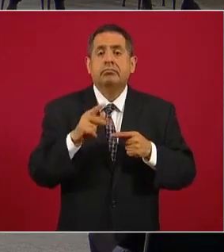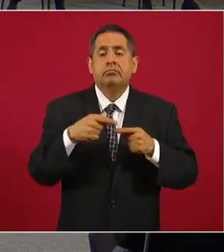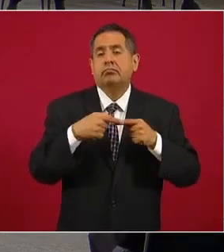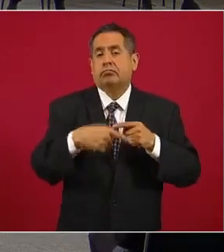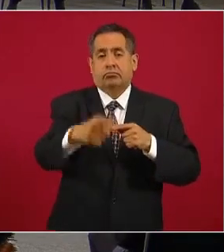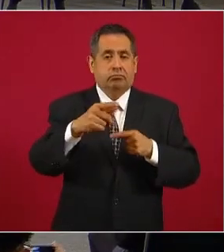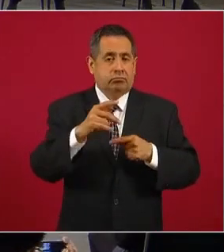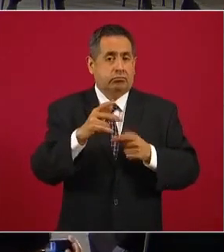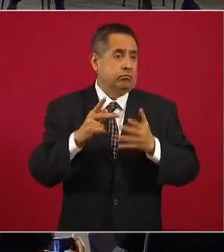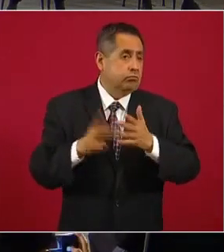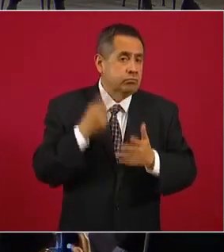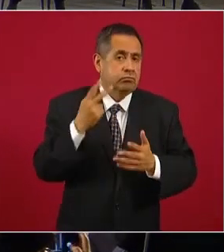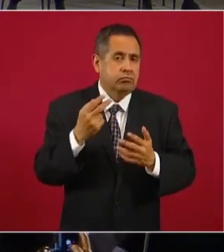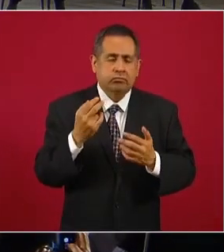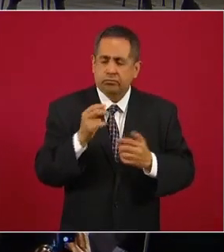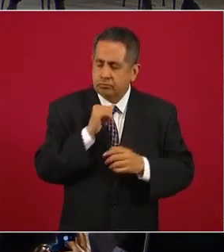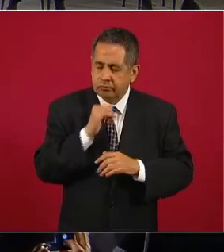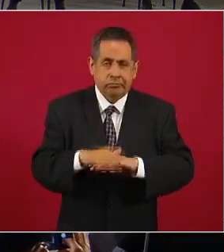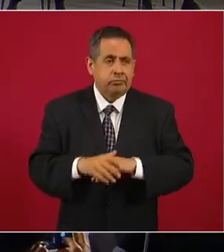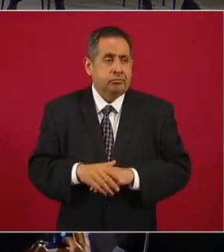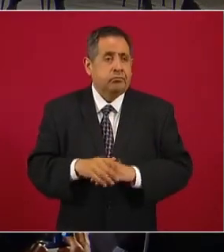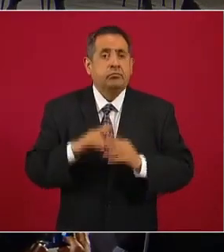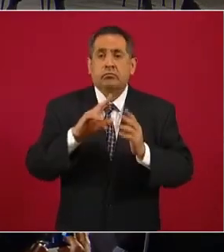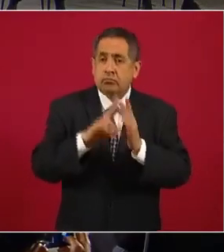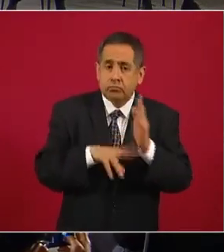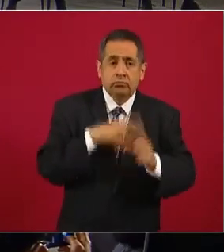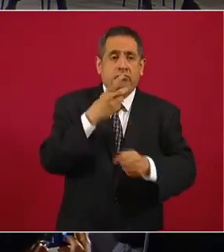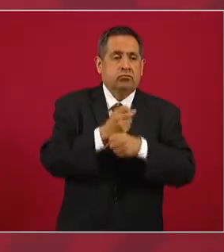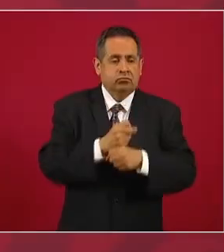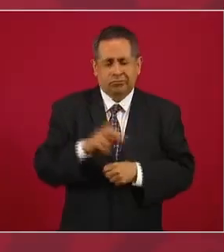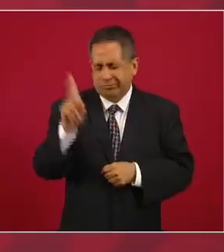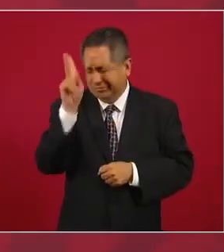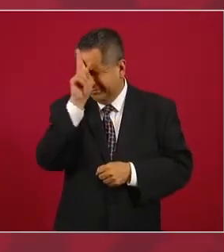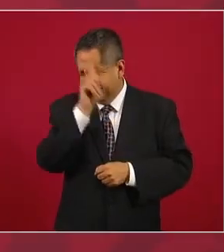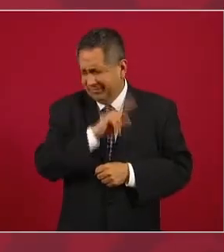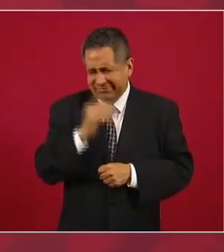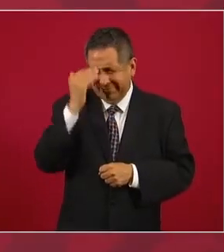que no se vuelvan a cometer atrocidades,